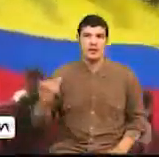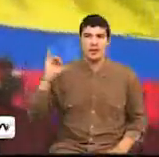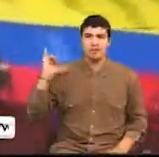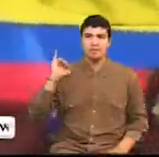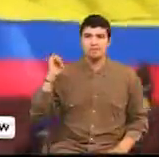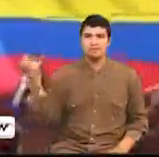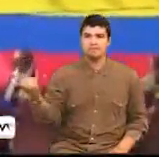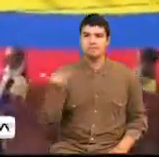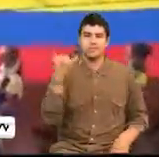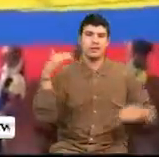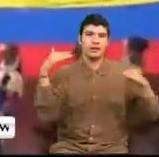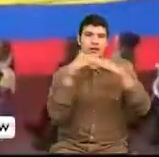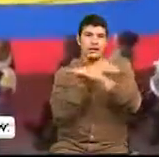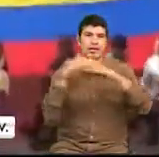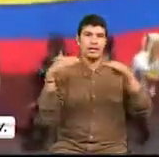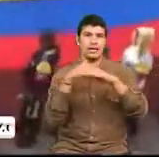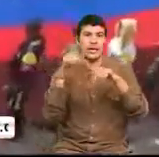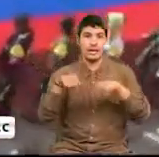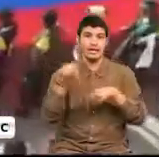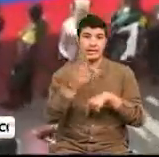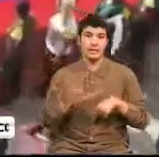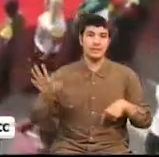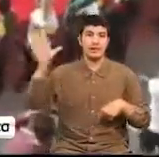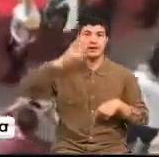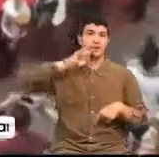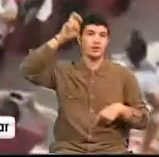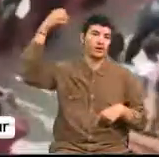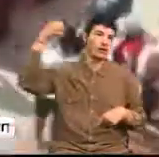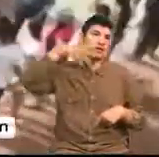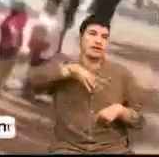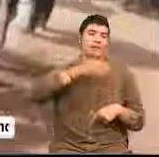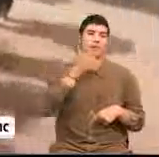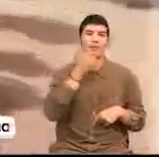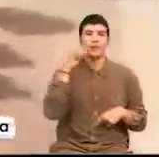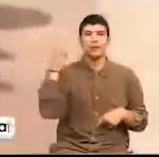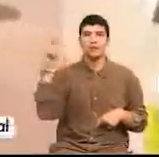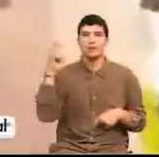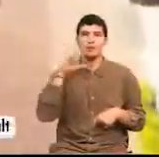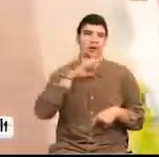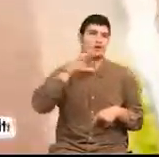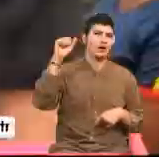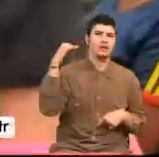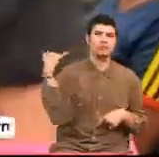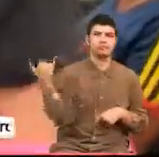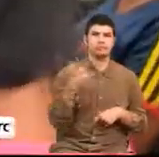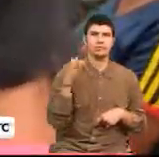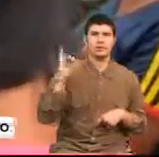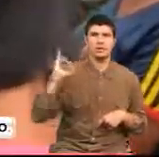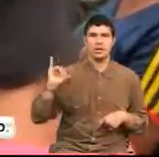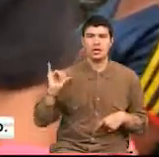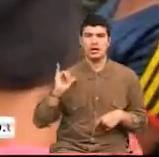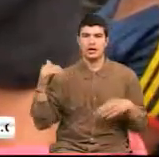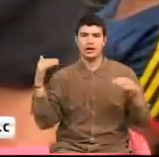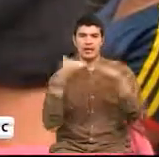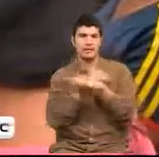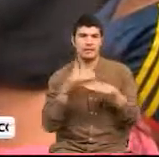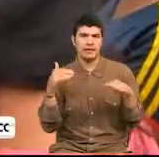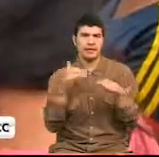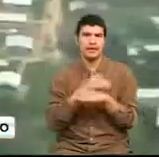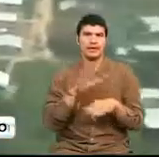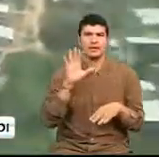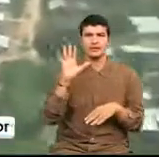las vías y en este caso del departamento, cuando nos movilizamos de Cúcuta a Ocaña, encontramos el ejército, los soldados en la vía y ponen